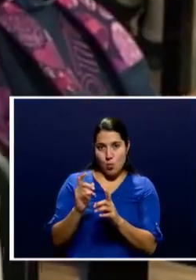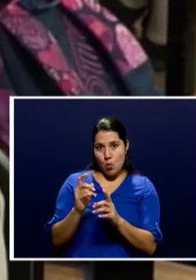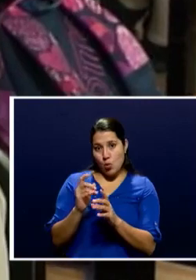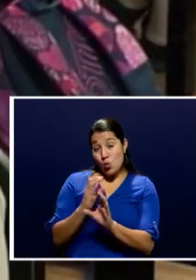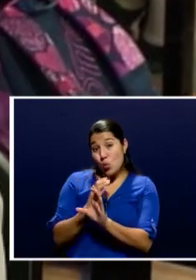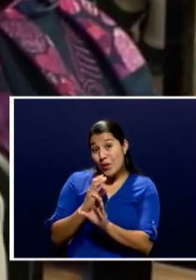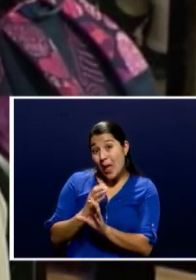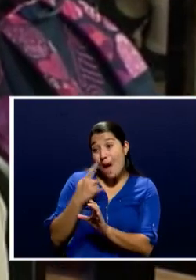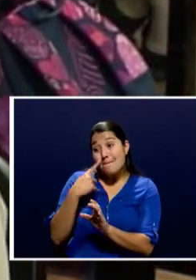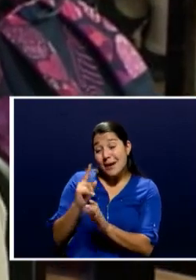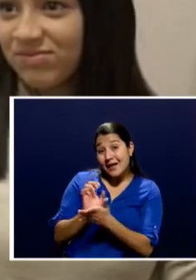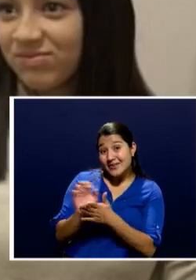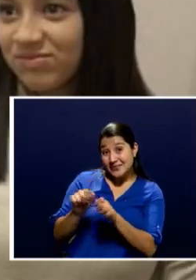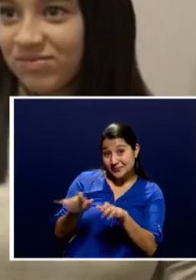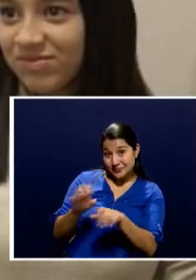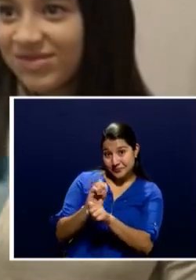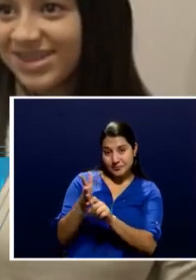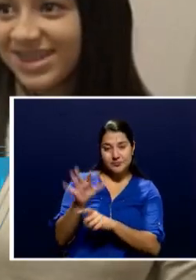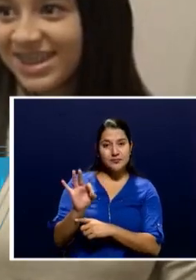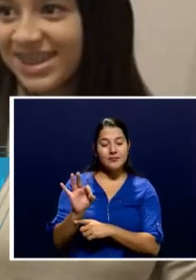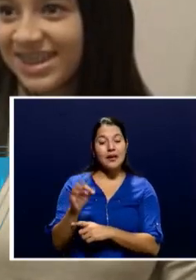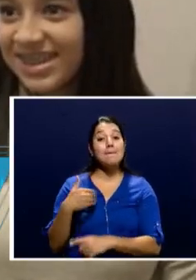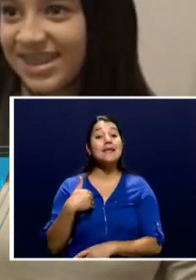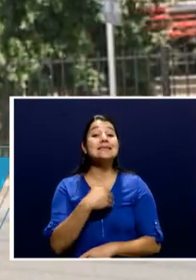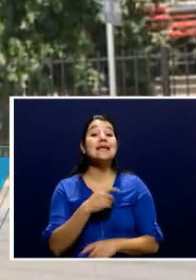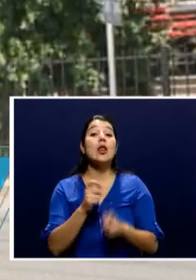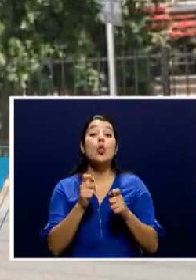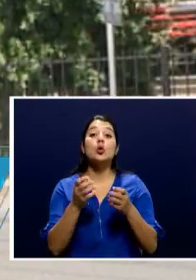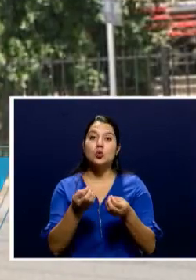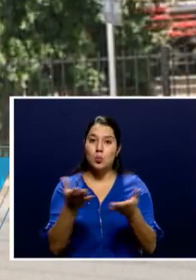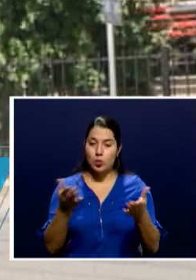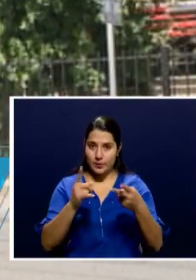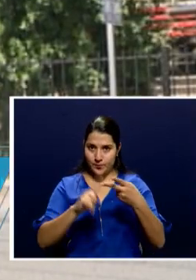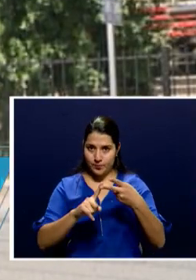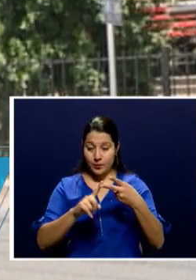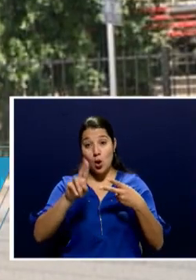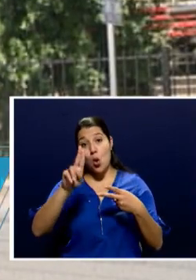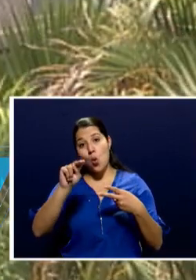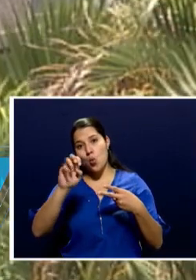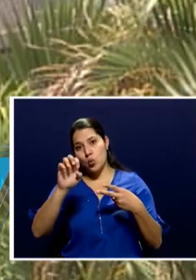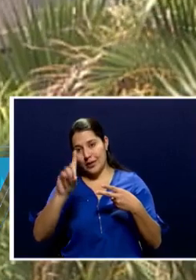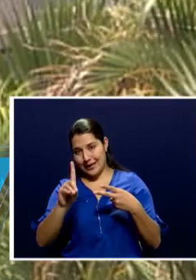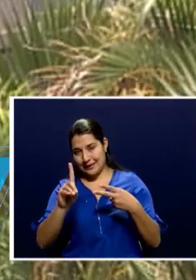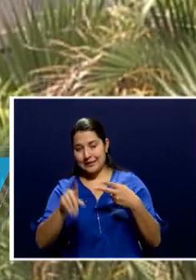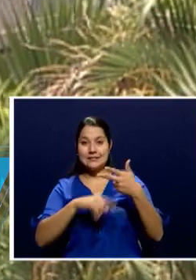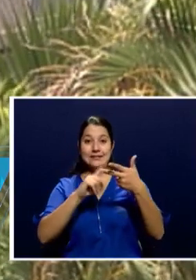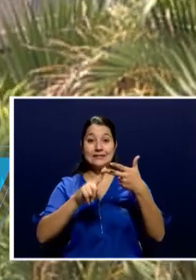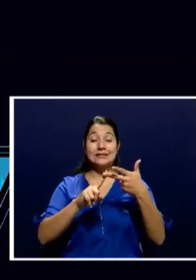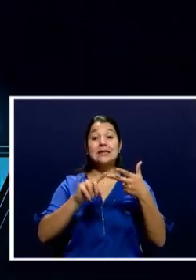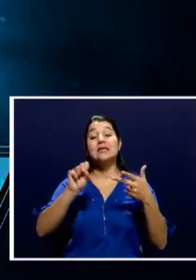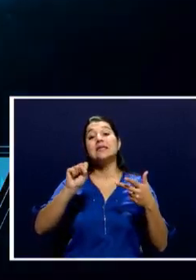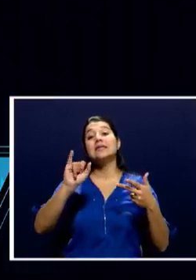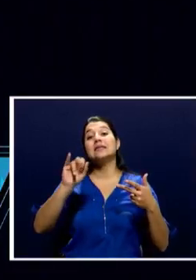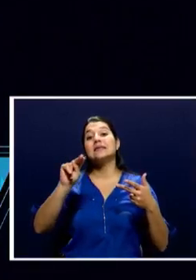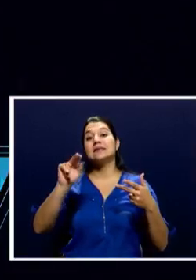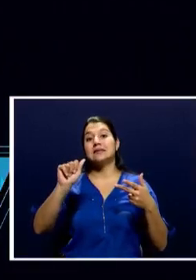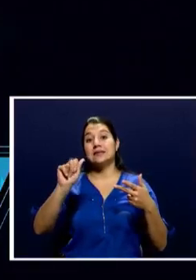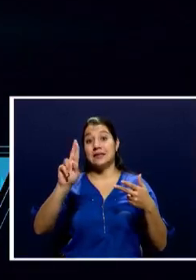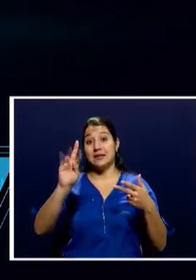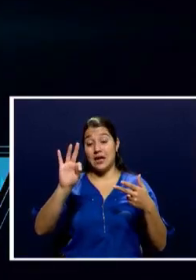COVID-19, el Ministerio de Educación Pública, MEP, la Universidad Estatal a Distancia, UNED, y SINART, Costa